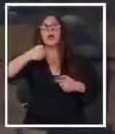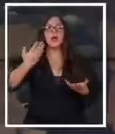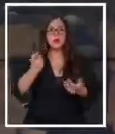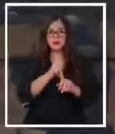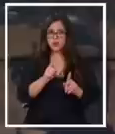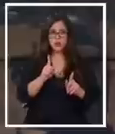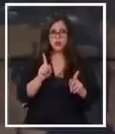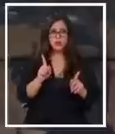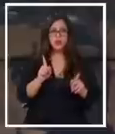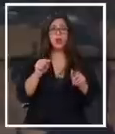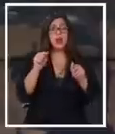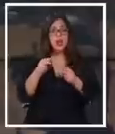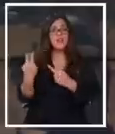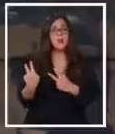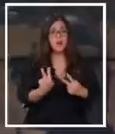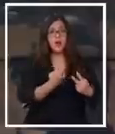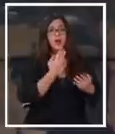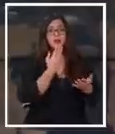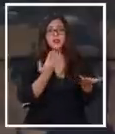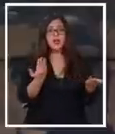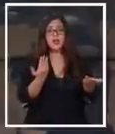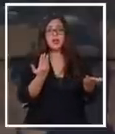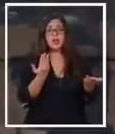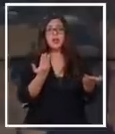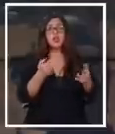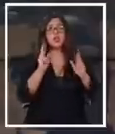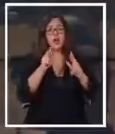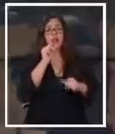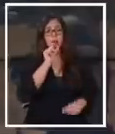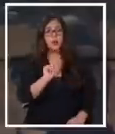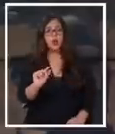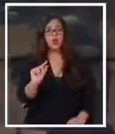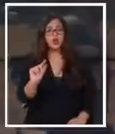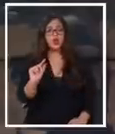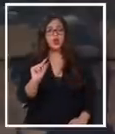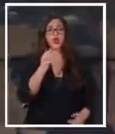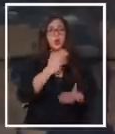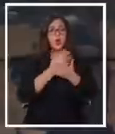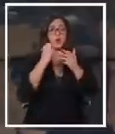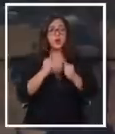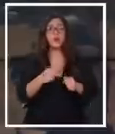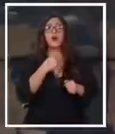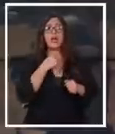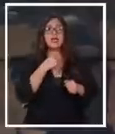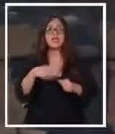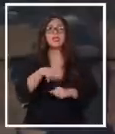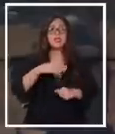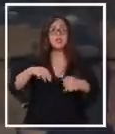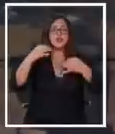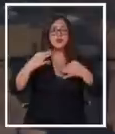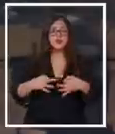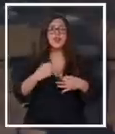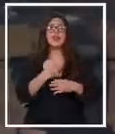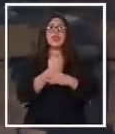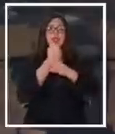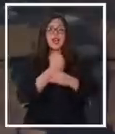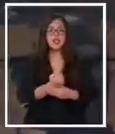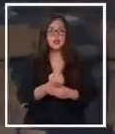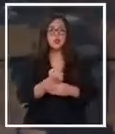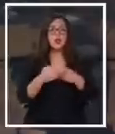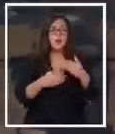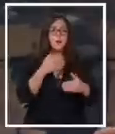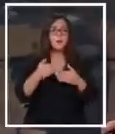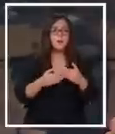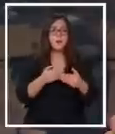vamos a ir cuando estén espero pronto cuando podamos garantizar las condiciones y que sirva para la resolución o